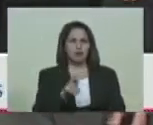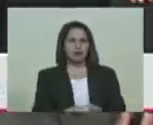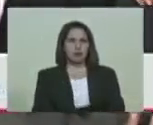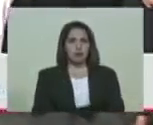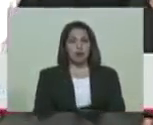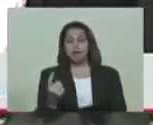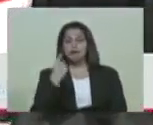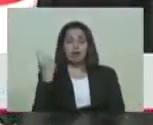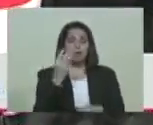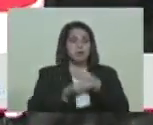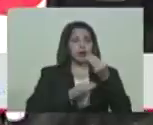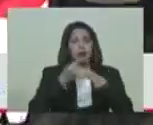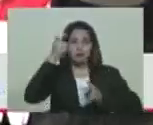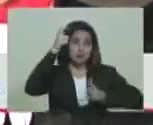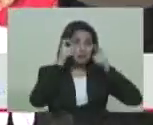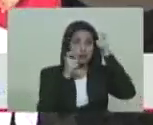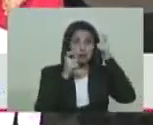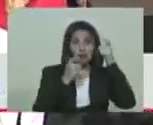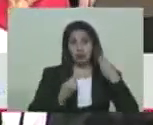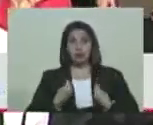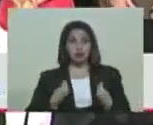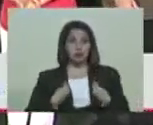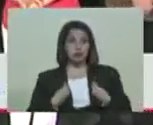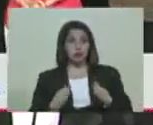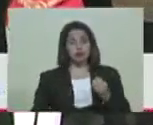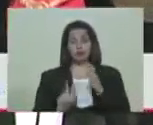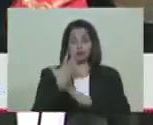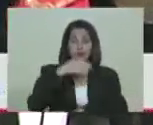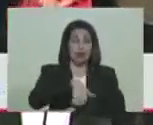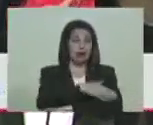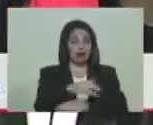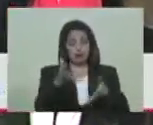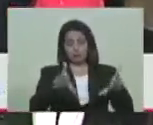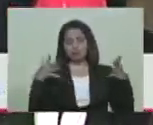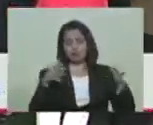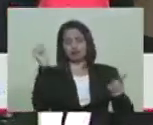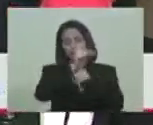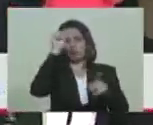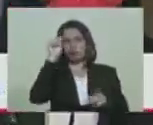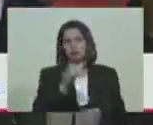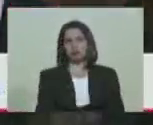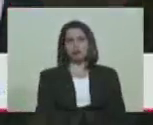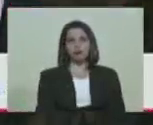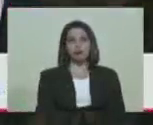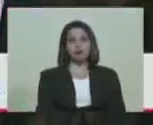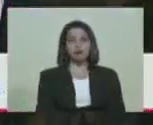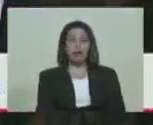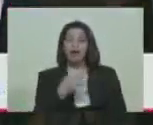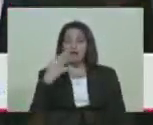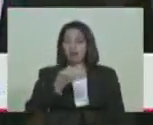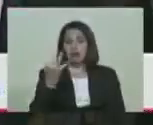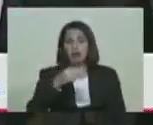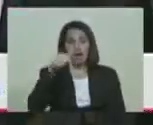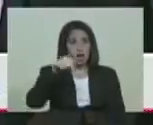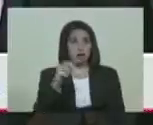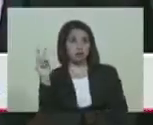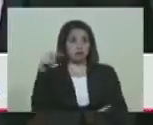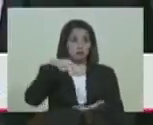hace el chavismo. El chavismo está vivo, está en la calle y está triunfante. Esa es la verdad. Aquí estamos de